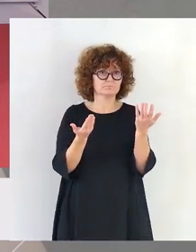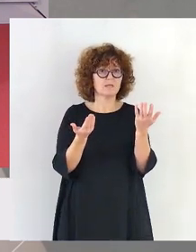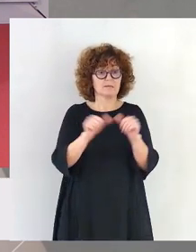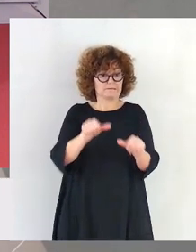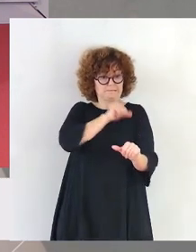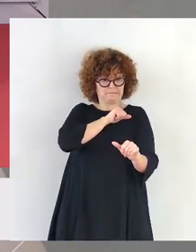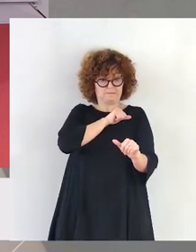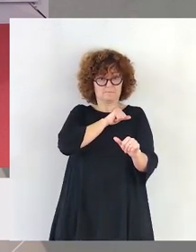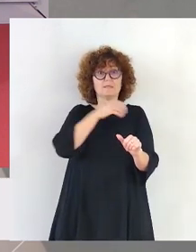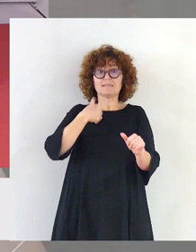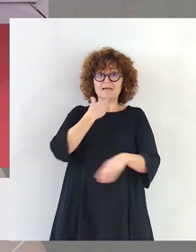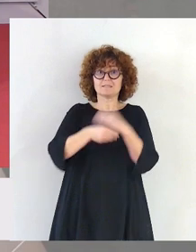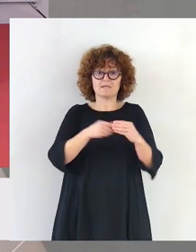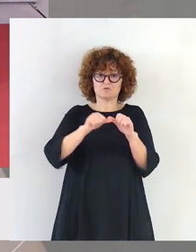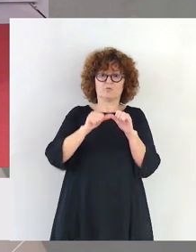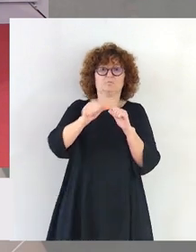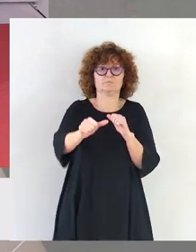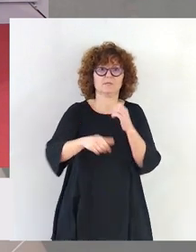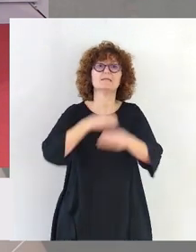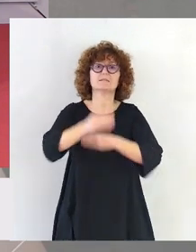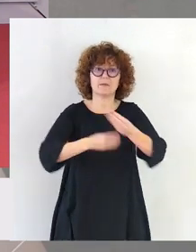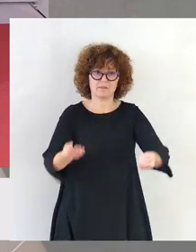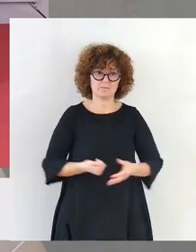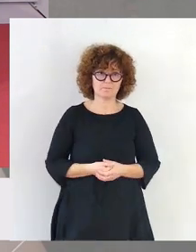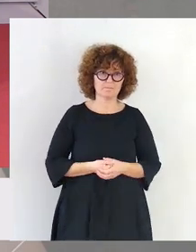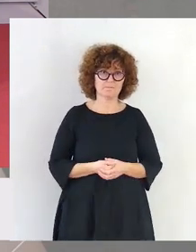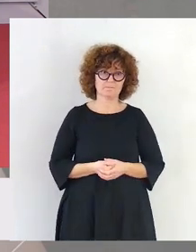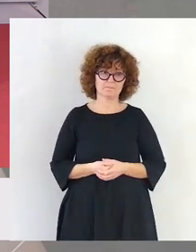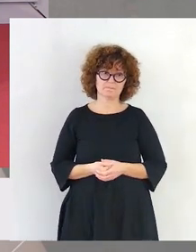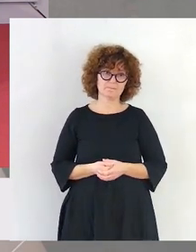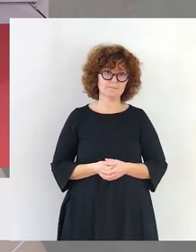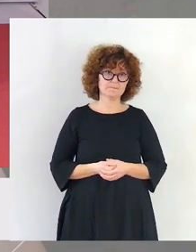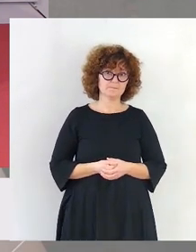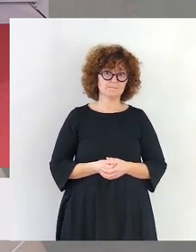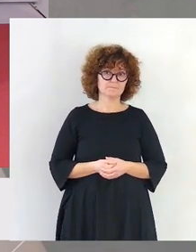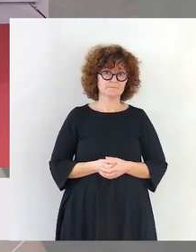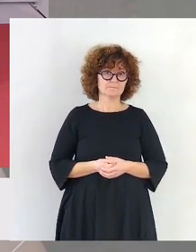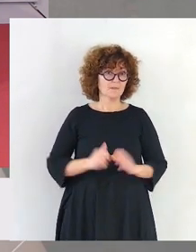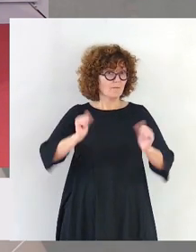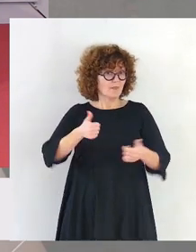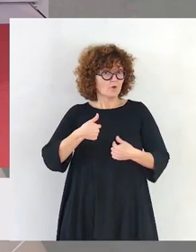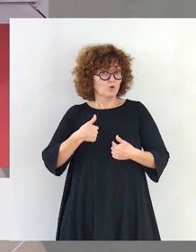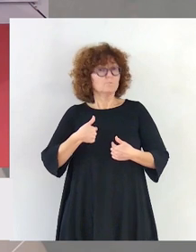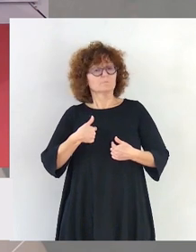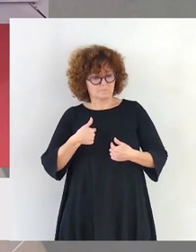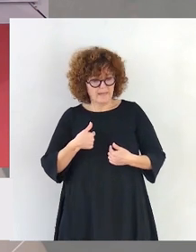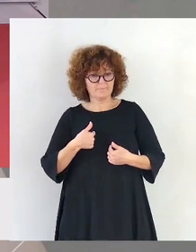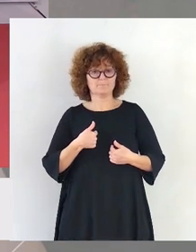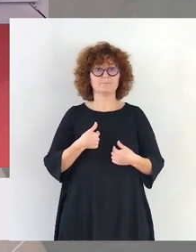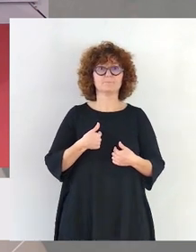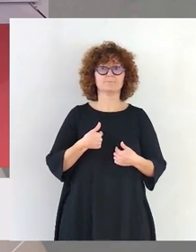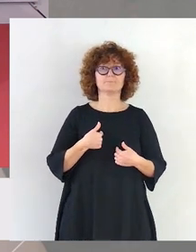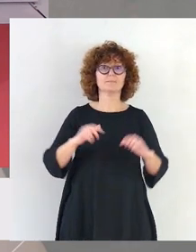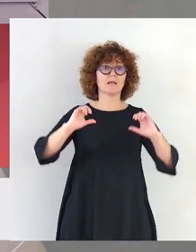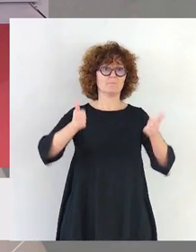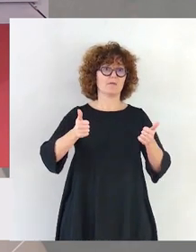ya y cuáles están dando en esta línea pues empiezo yo por ejemplo déjame que comience dando